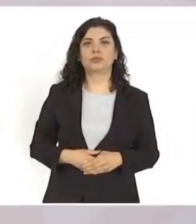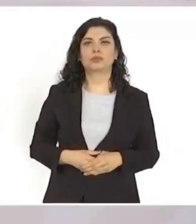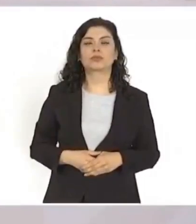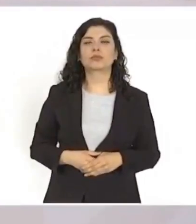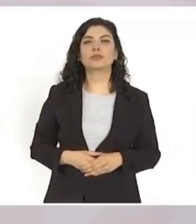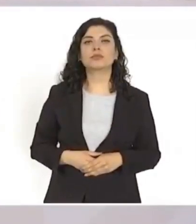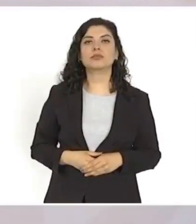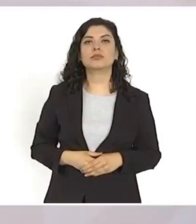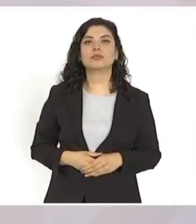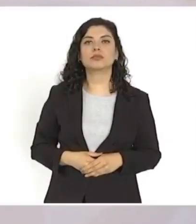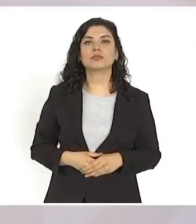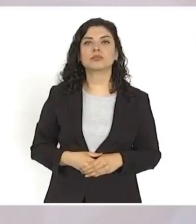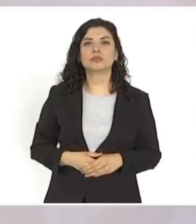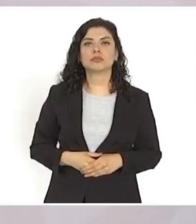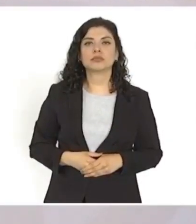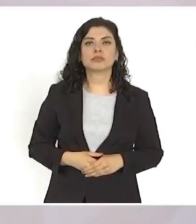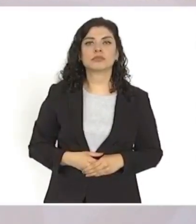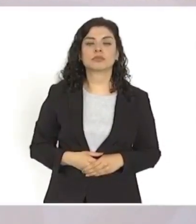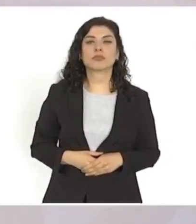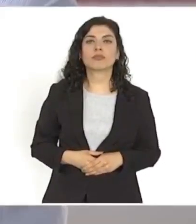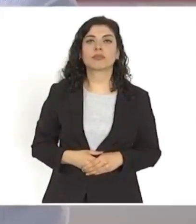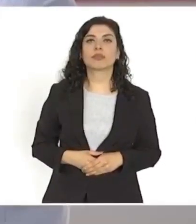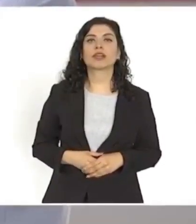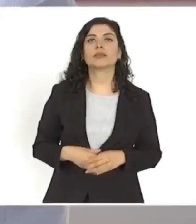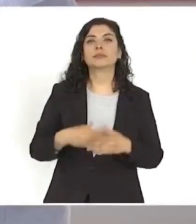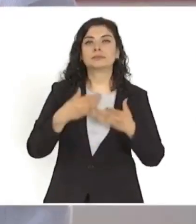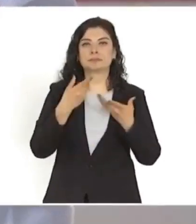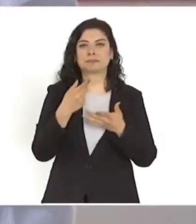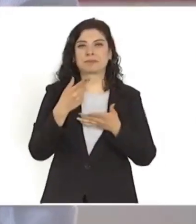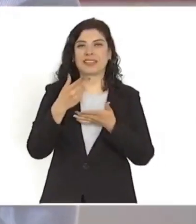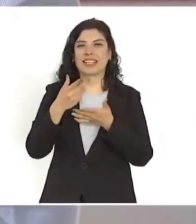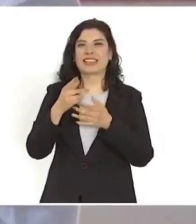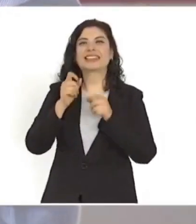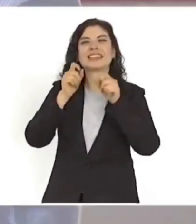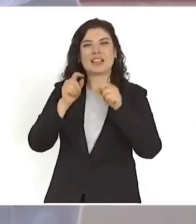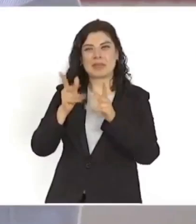La obra que corresponde a la Ciudad de México,